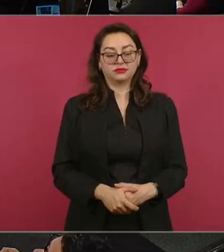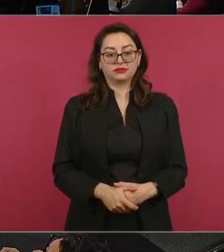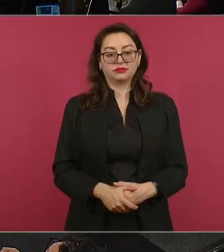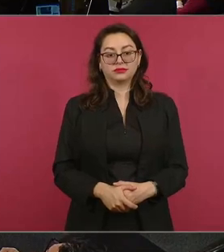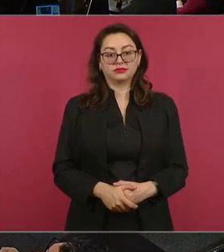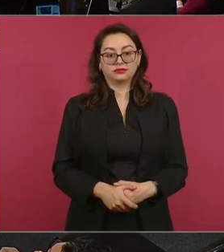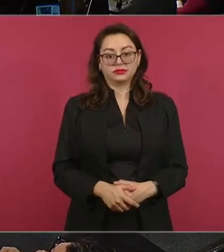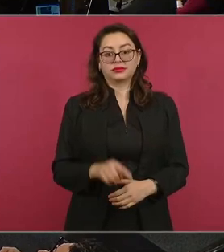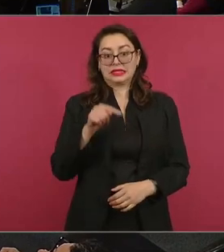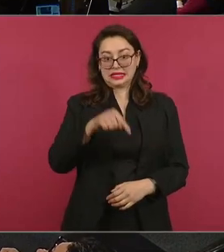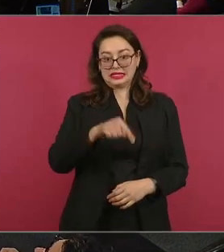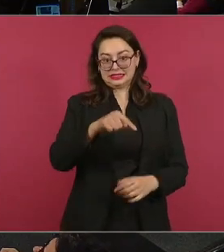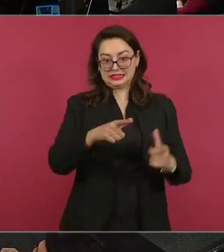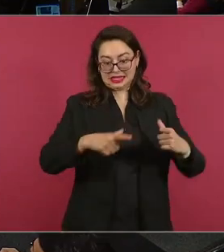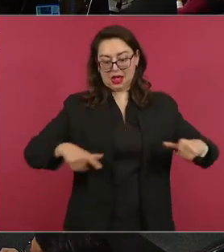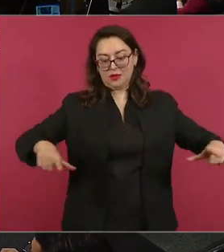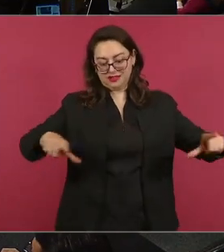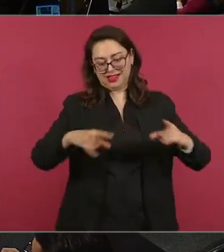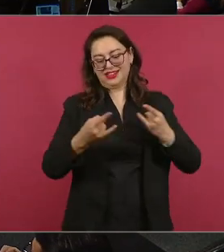En esa laguna hay una historia.